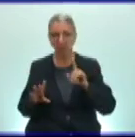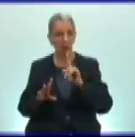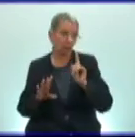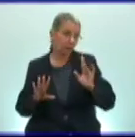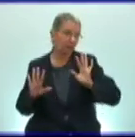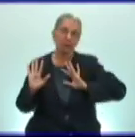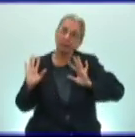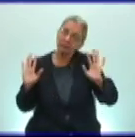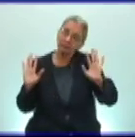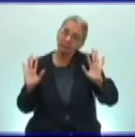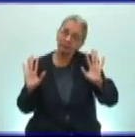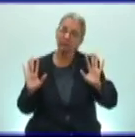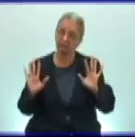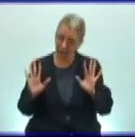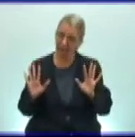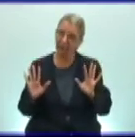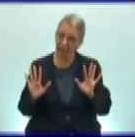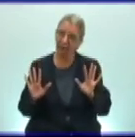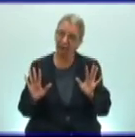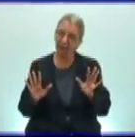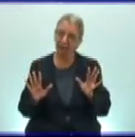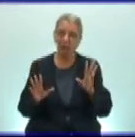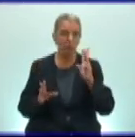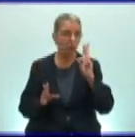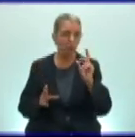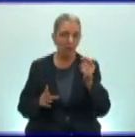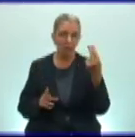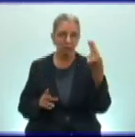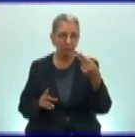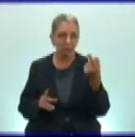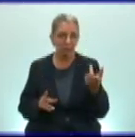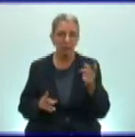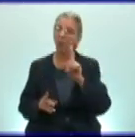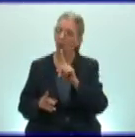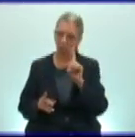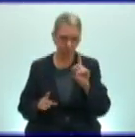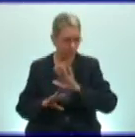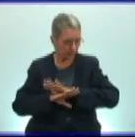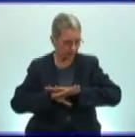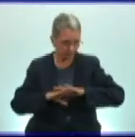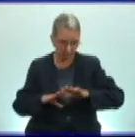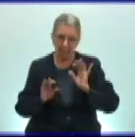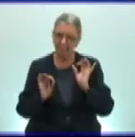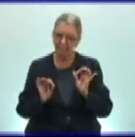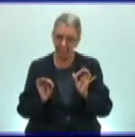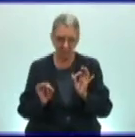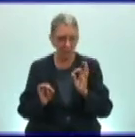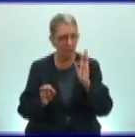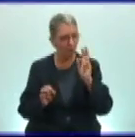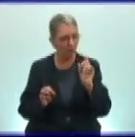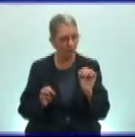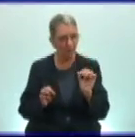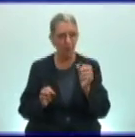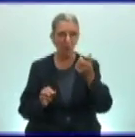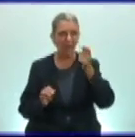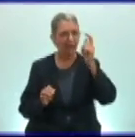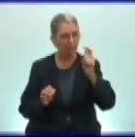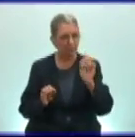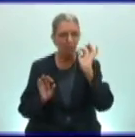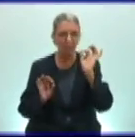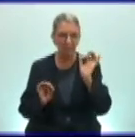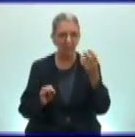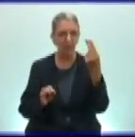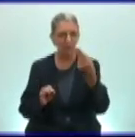núcleo. Por tanto, ¿cuántos protones tiene en el núcleo este átomo? Estamos hablando de 11